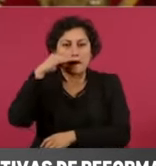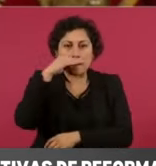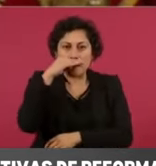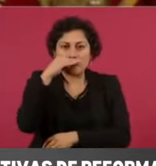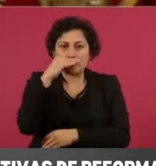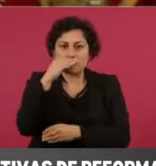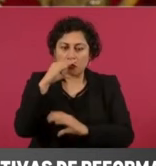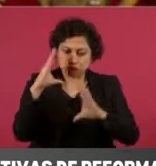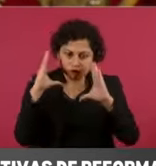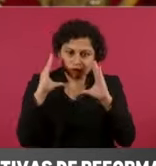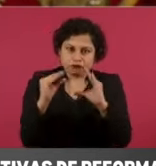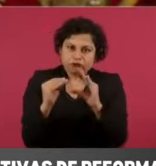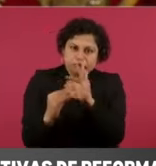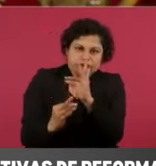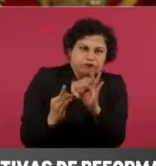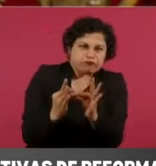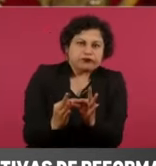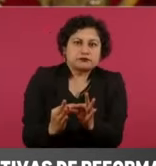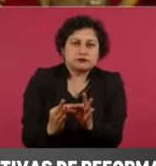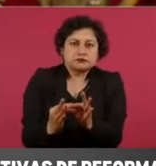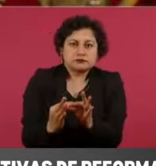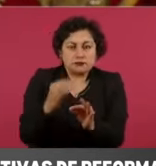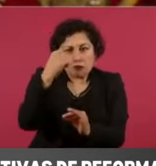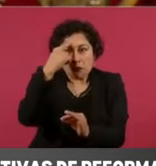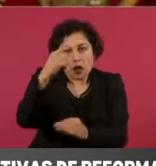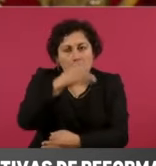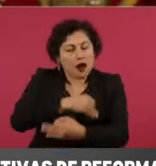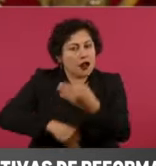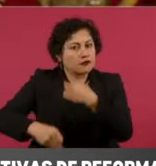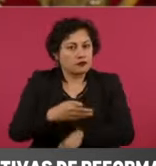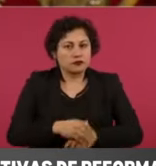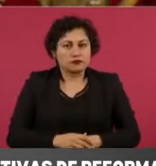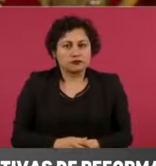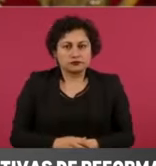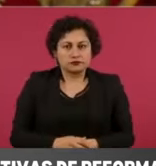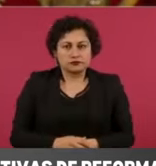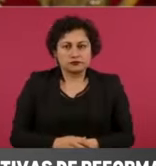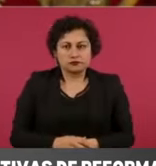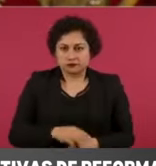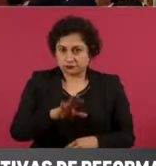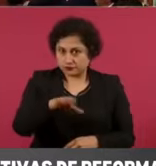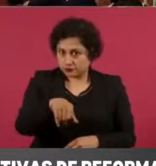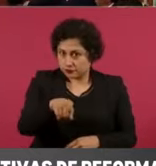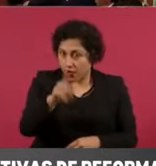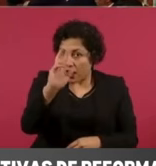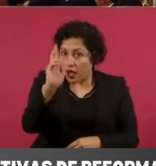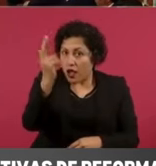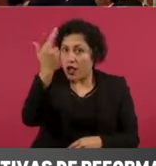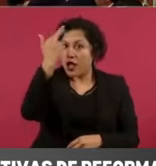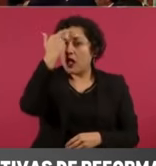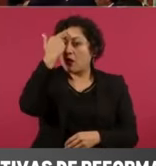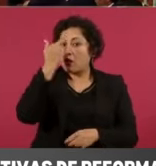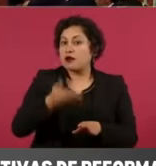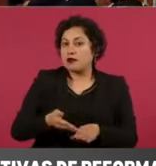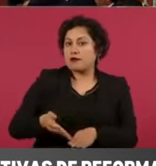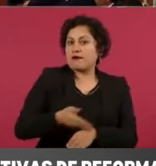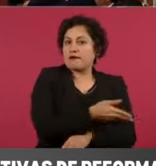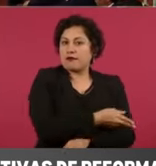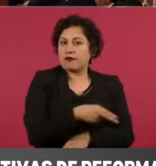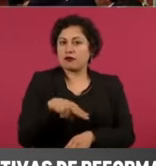la cual estuvo en riesgo, no lo olvidemos, en el periodo